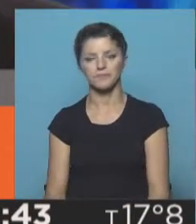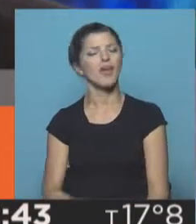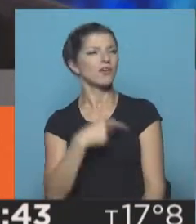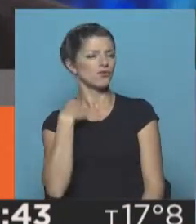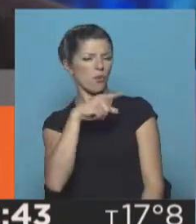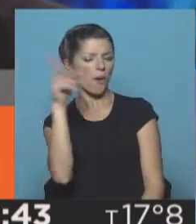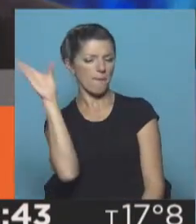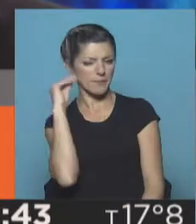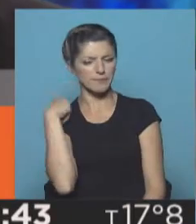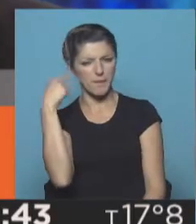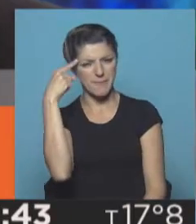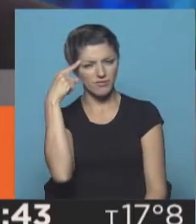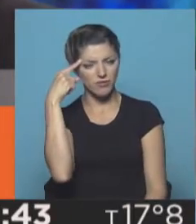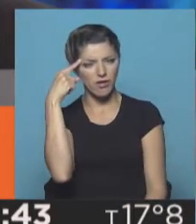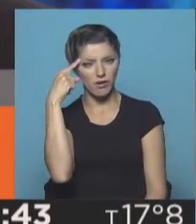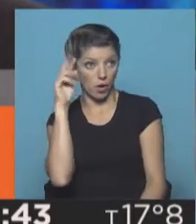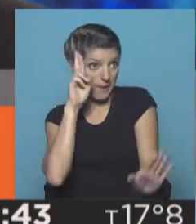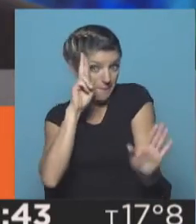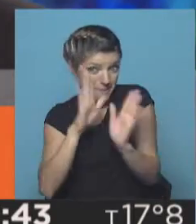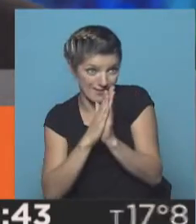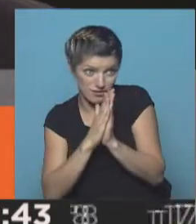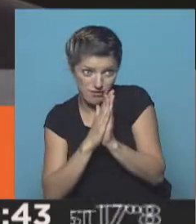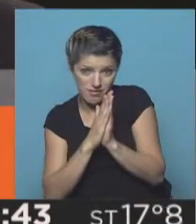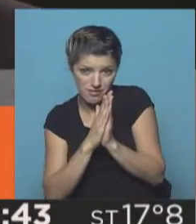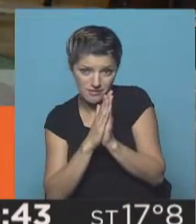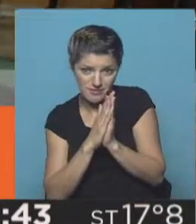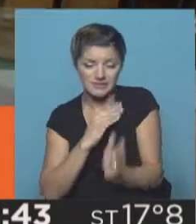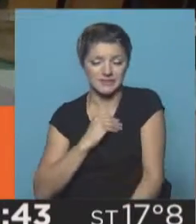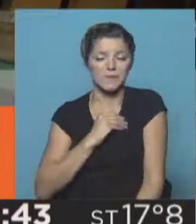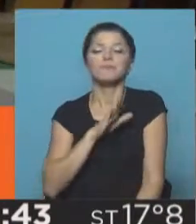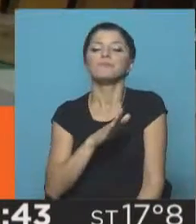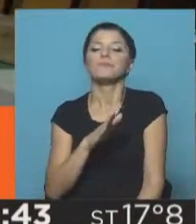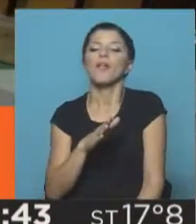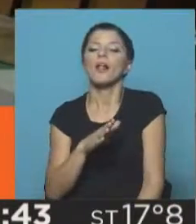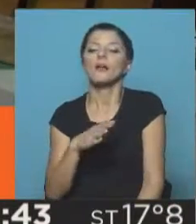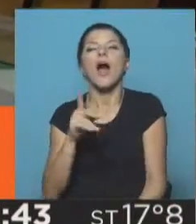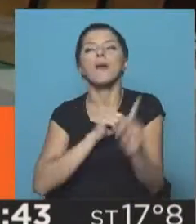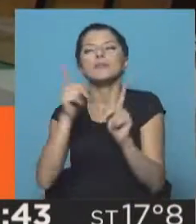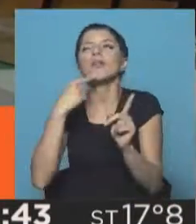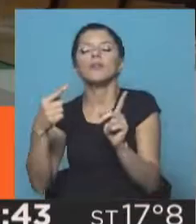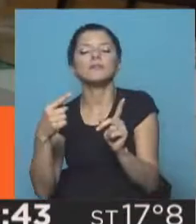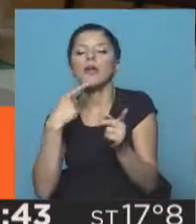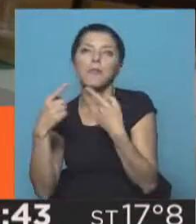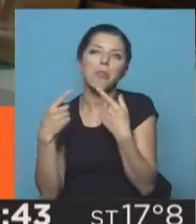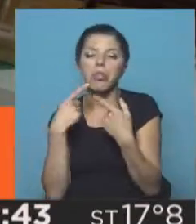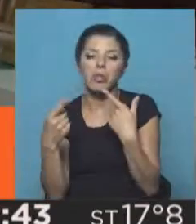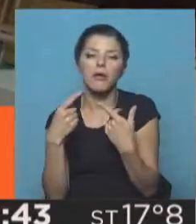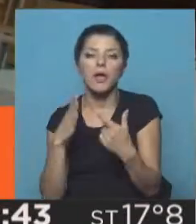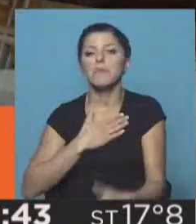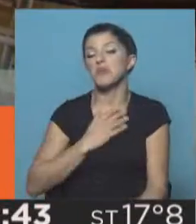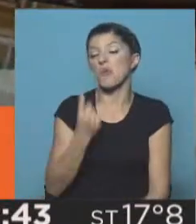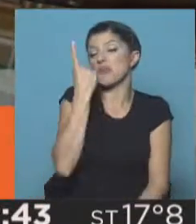eso? Con todo el respeto y el cariño que te tengo, me suena cuando, viste, a veces se habla y se dice, mi único defecto